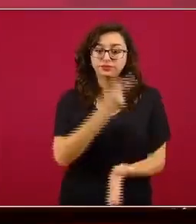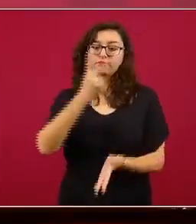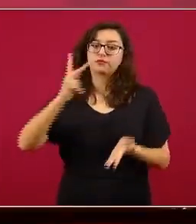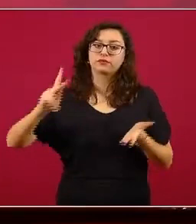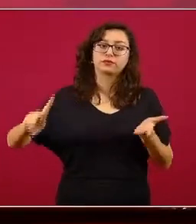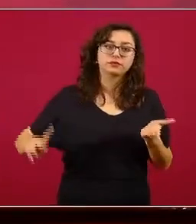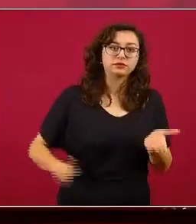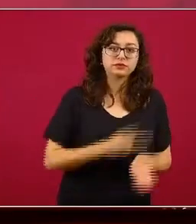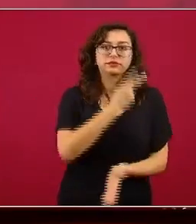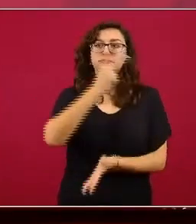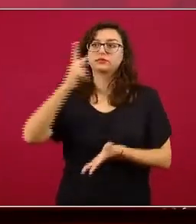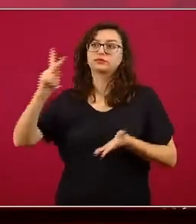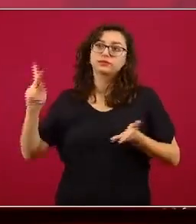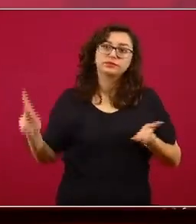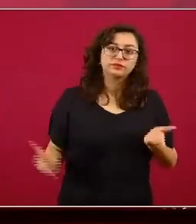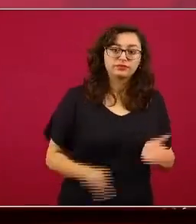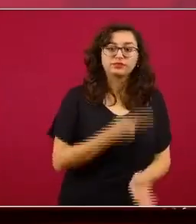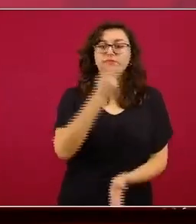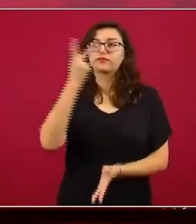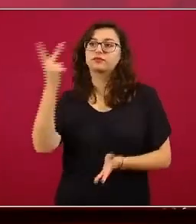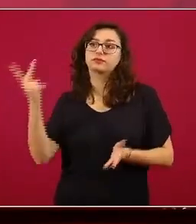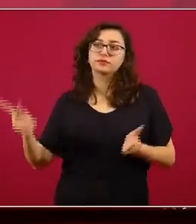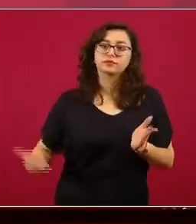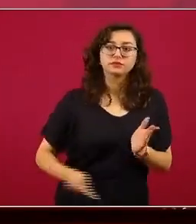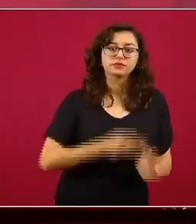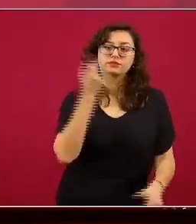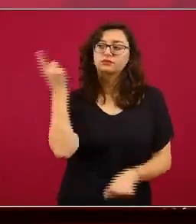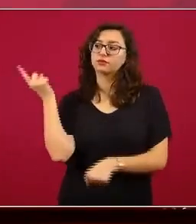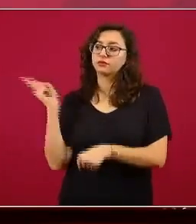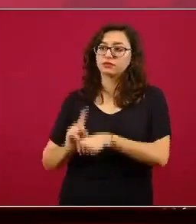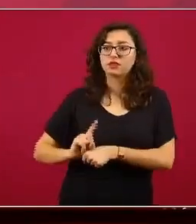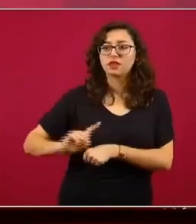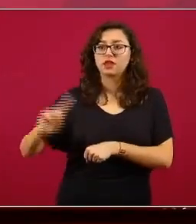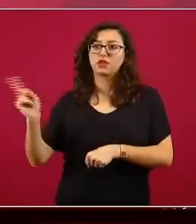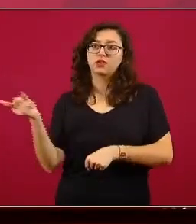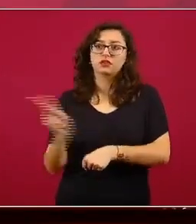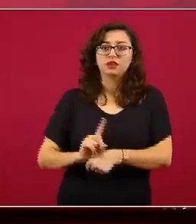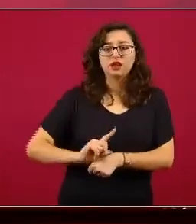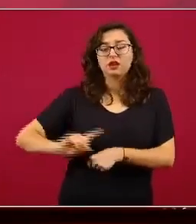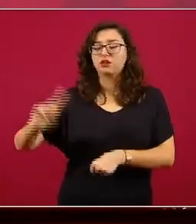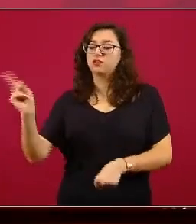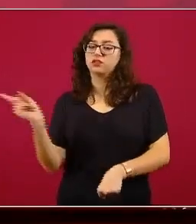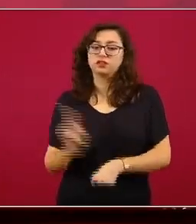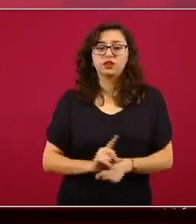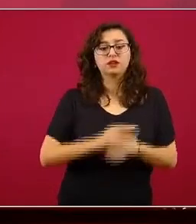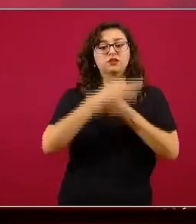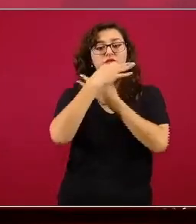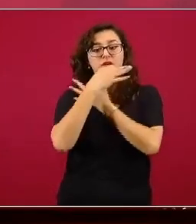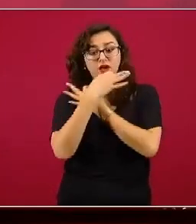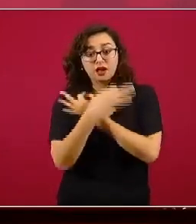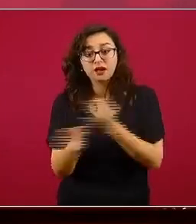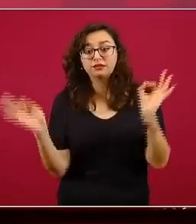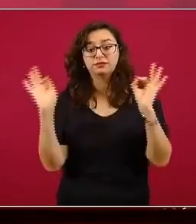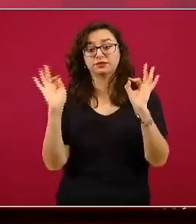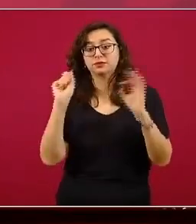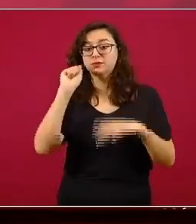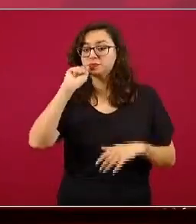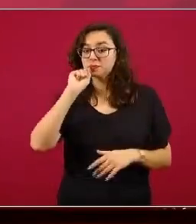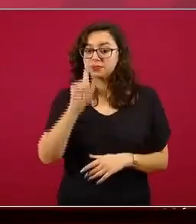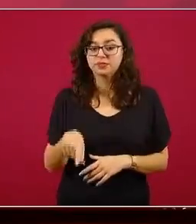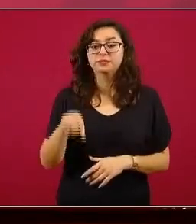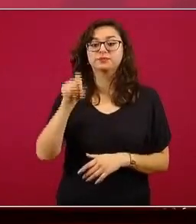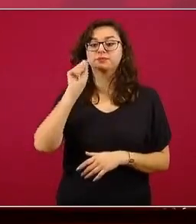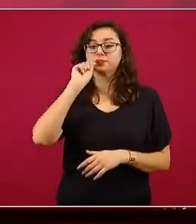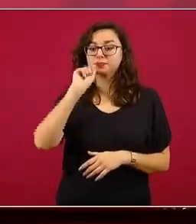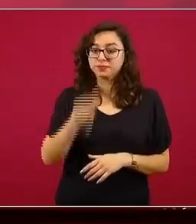repetidamente, consistentemente, todos los días. Y vuelvo a pedir su apoyo. Ayer se los pedí, se